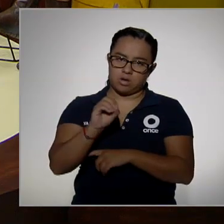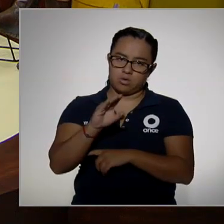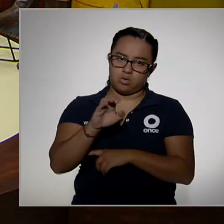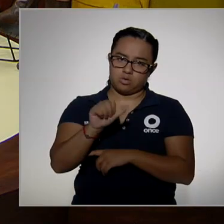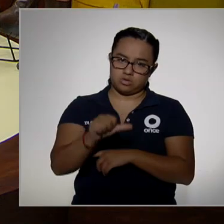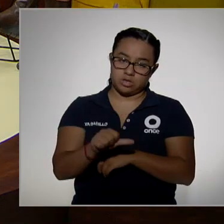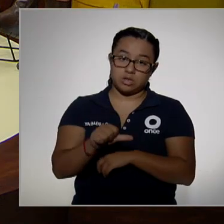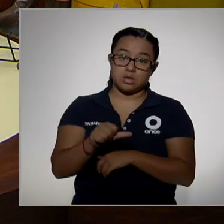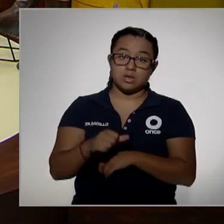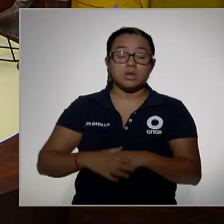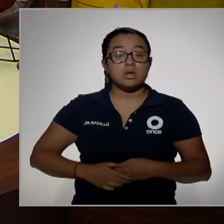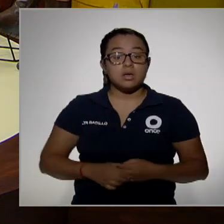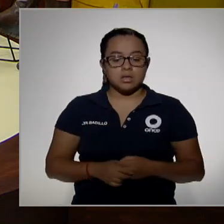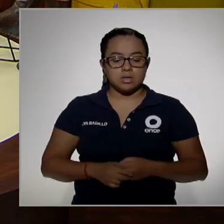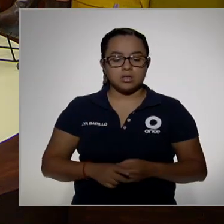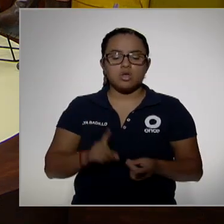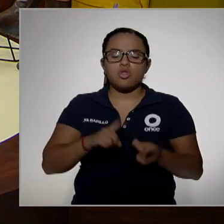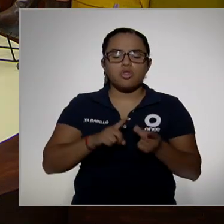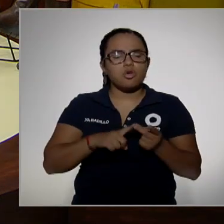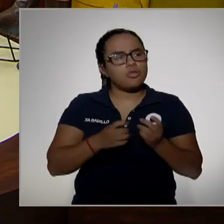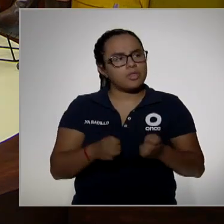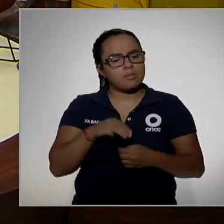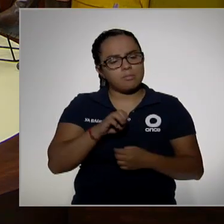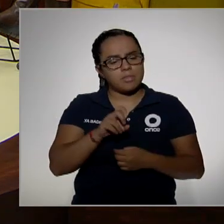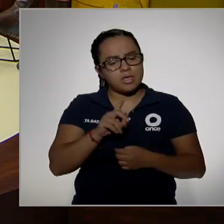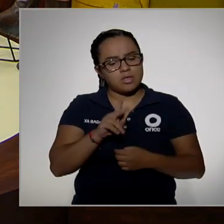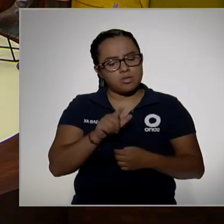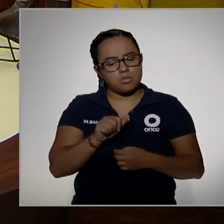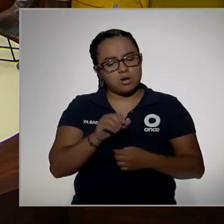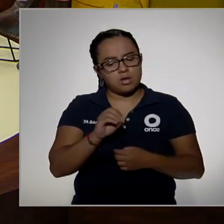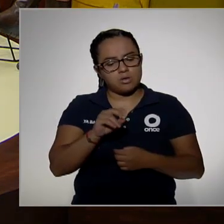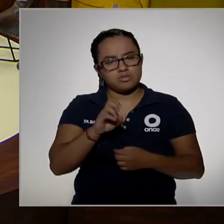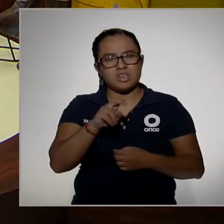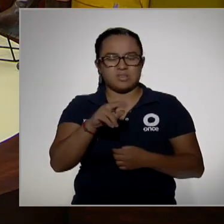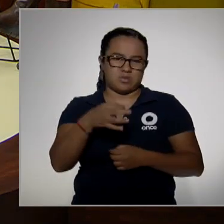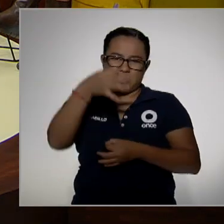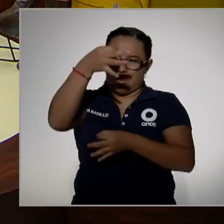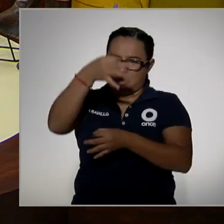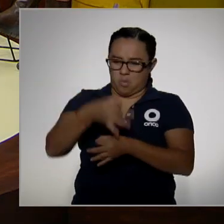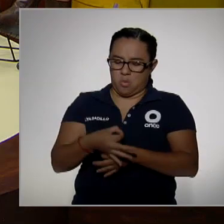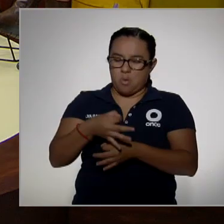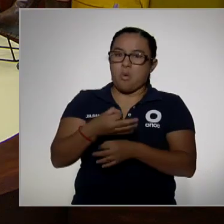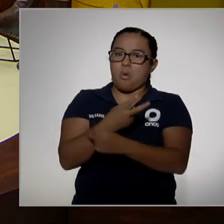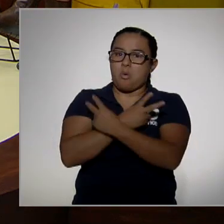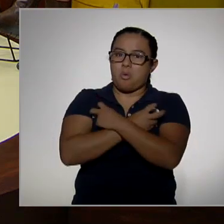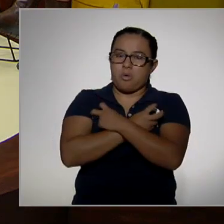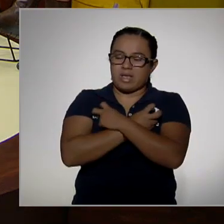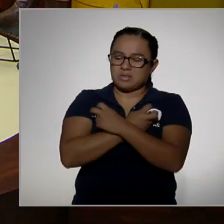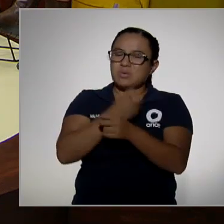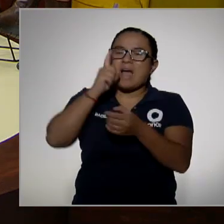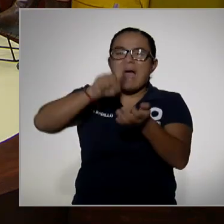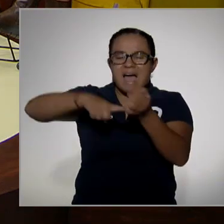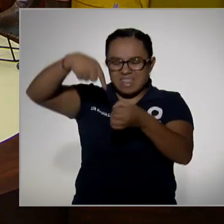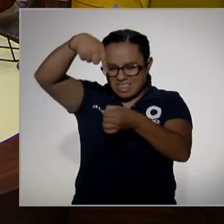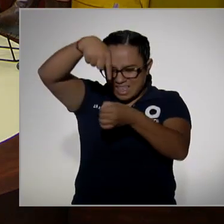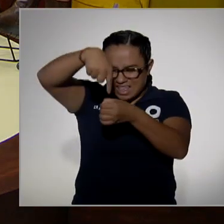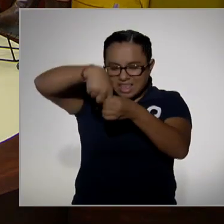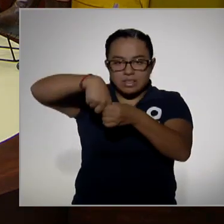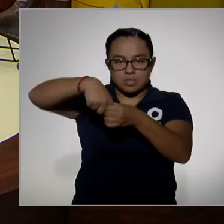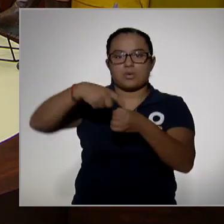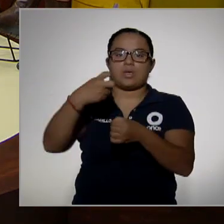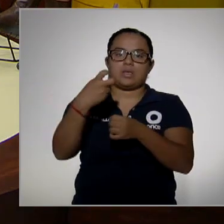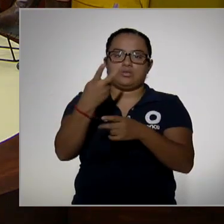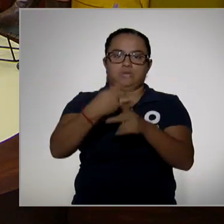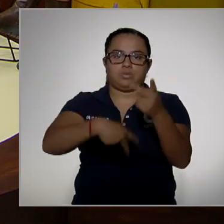es como la gente como el tuétano del 'west el tuétano del hueso entonces ahí es donde se forman todos estos elementos